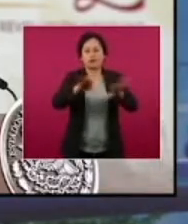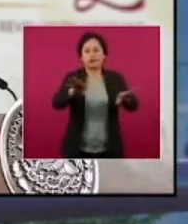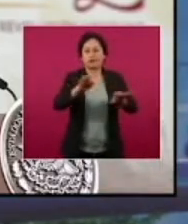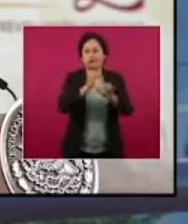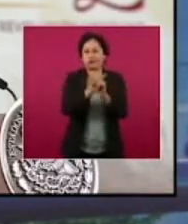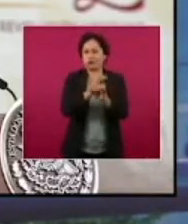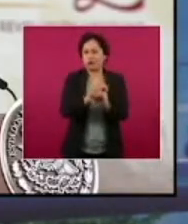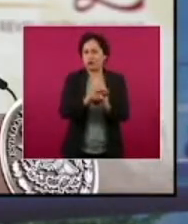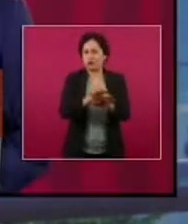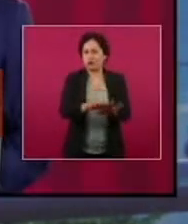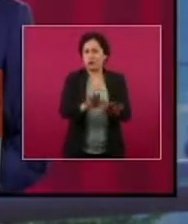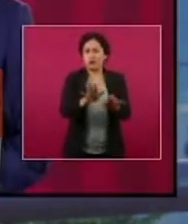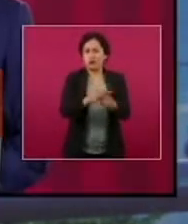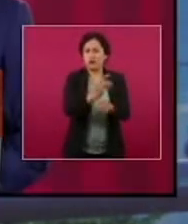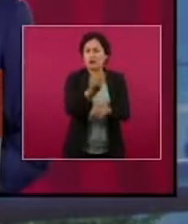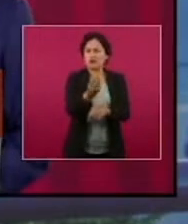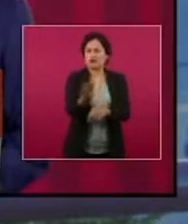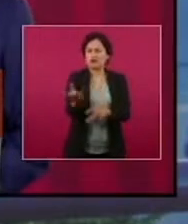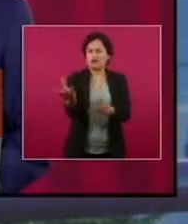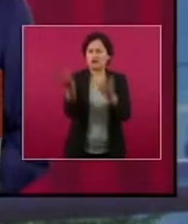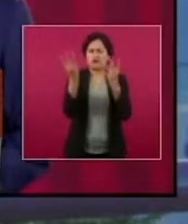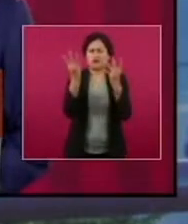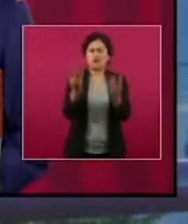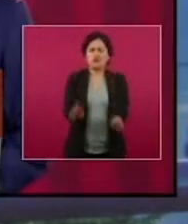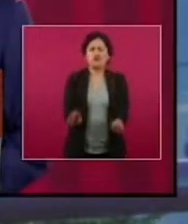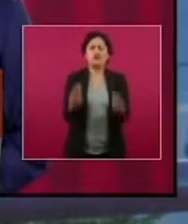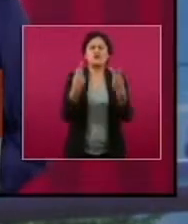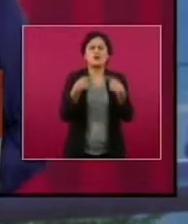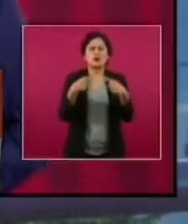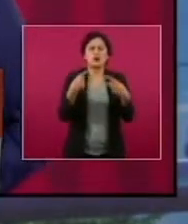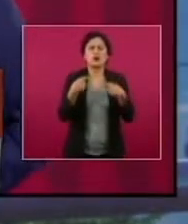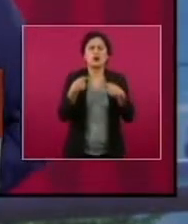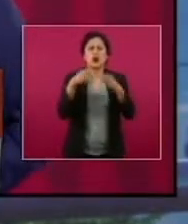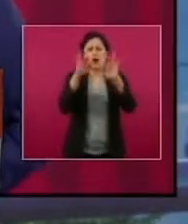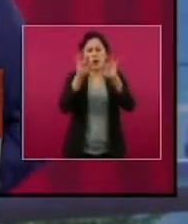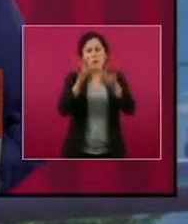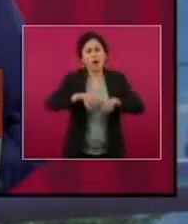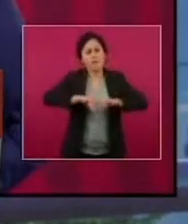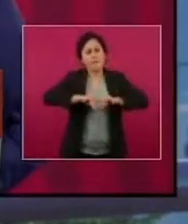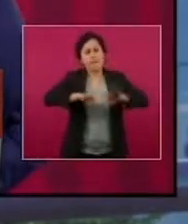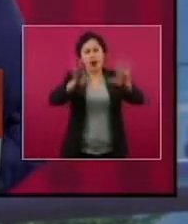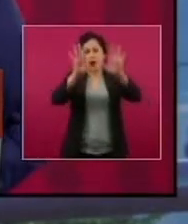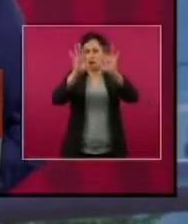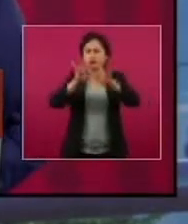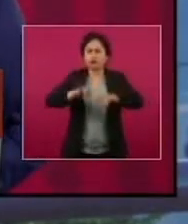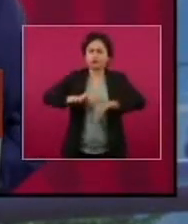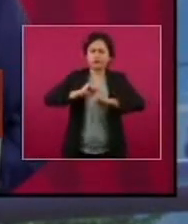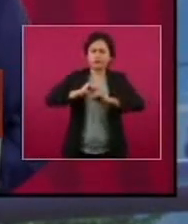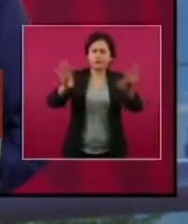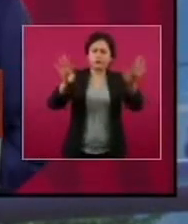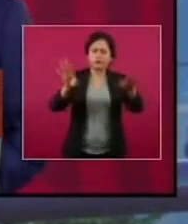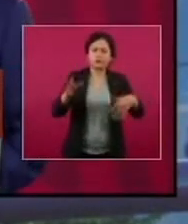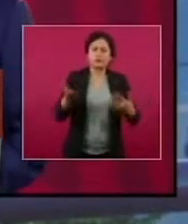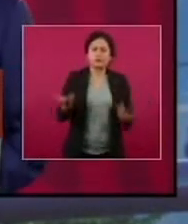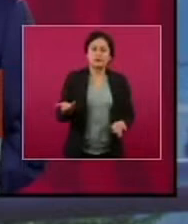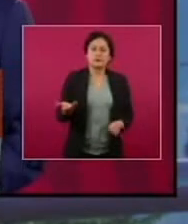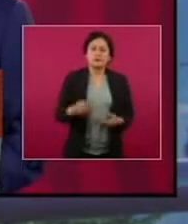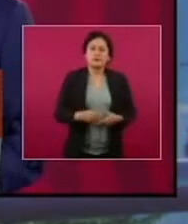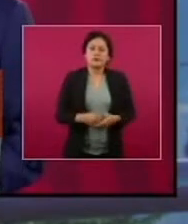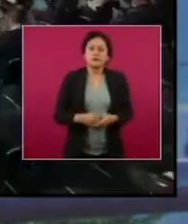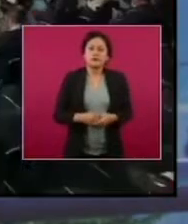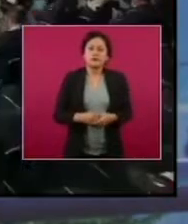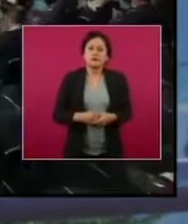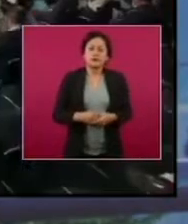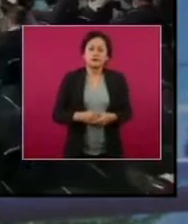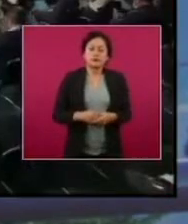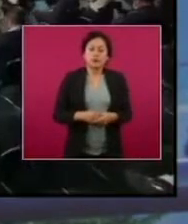en aparentar más bien apretarse el cinturón dijo el presidente Para después evaluar el aumento ya que